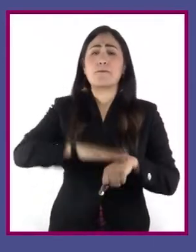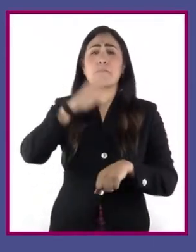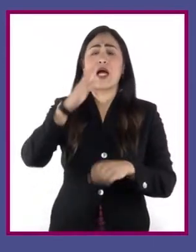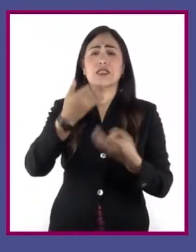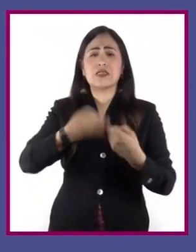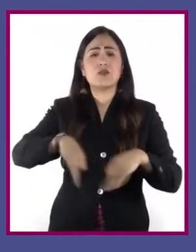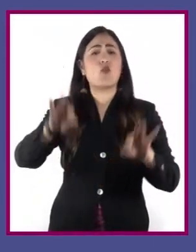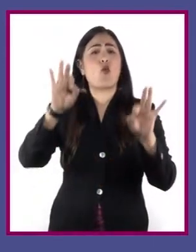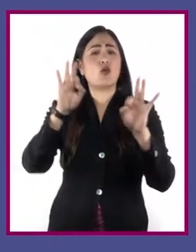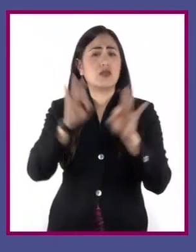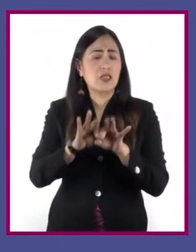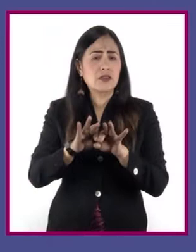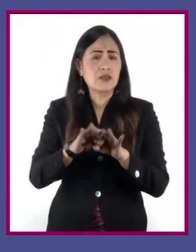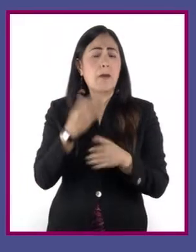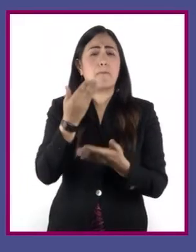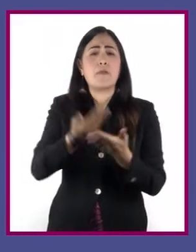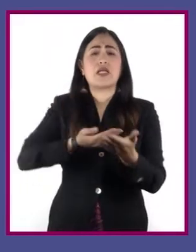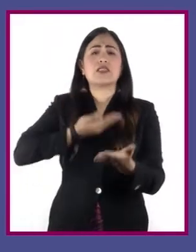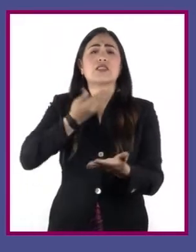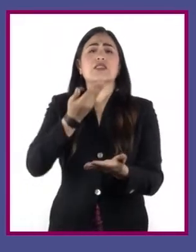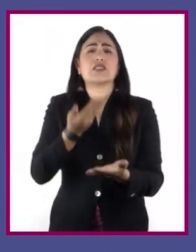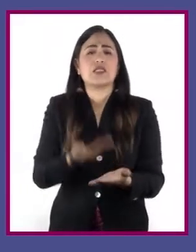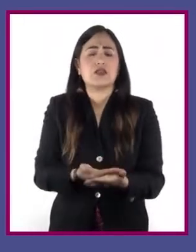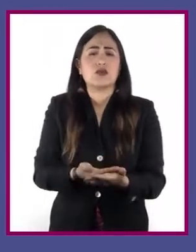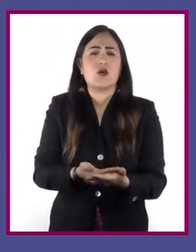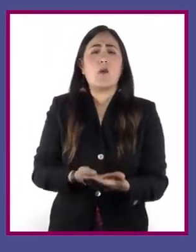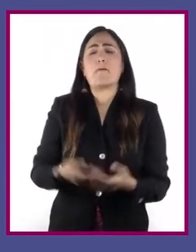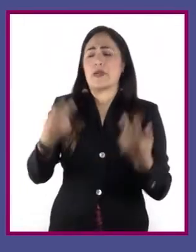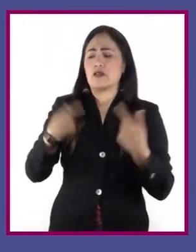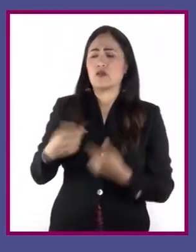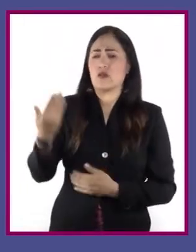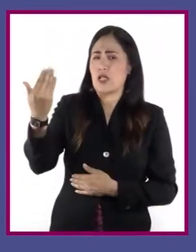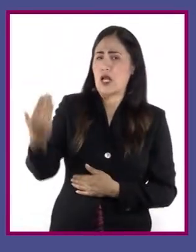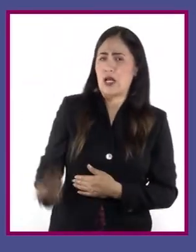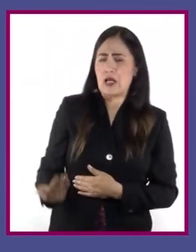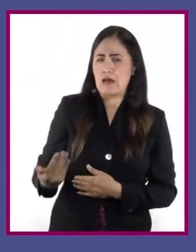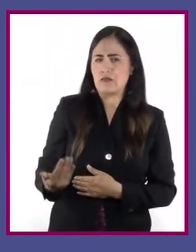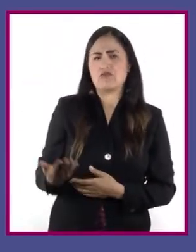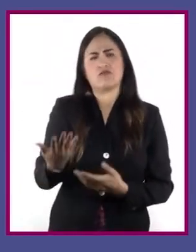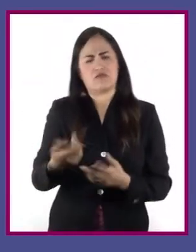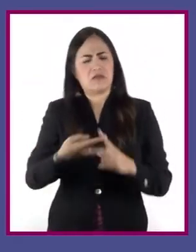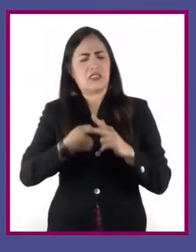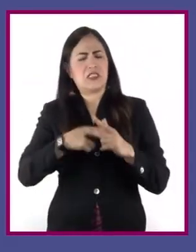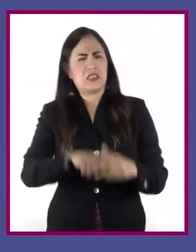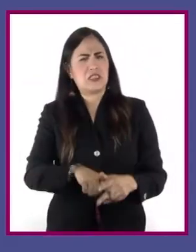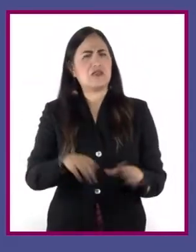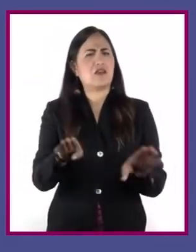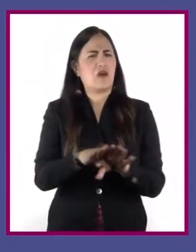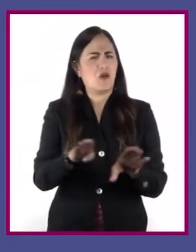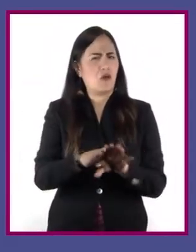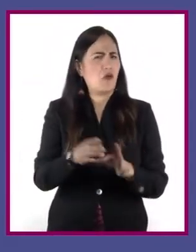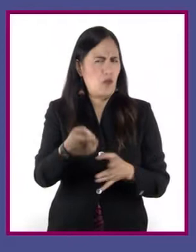ser una presentación de parte del entrevistador? Veamos.